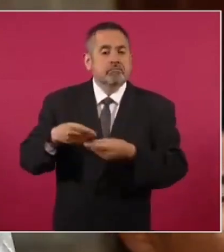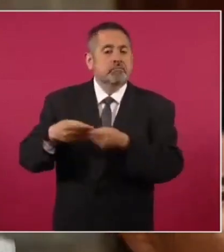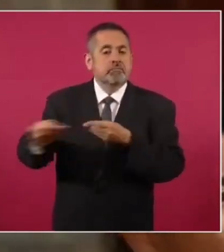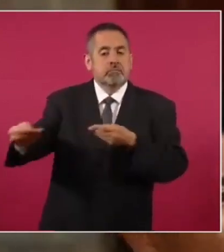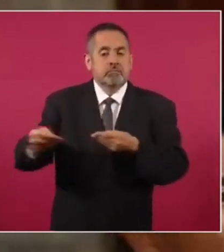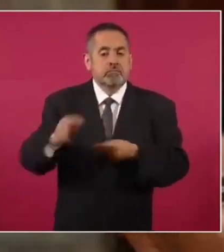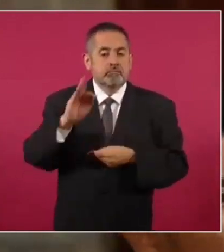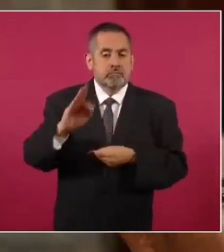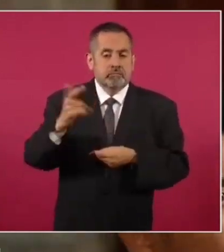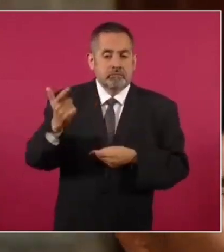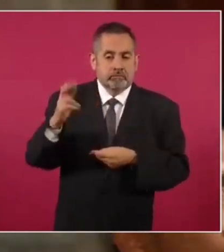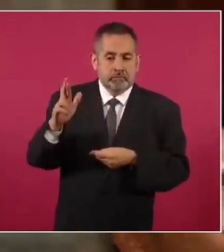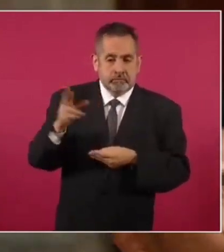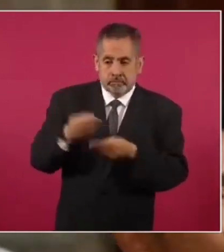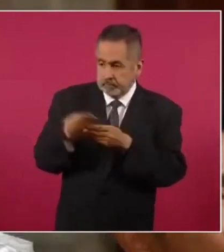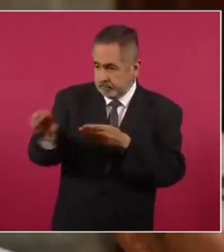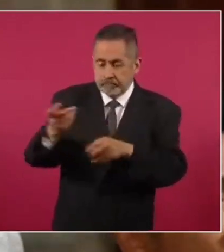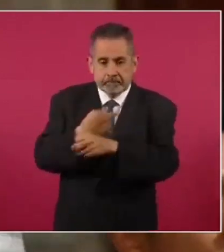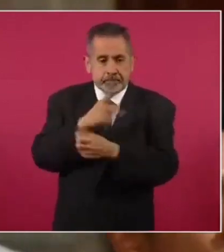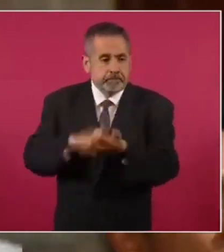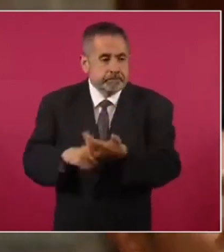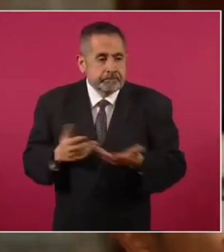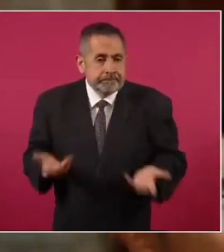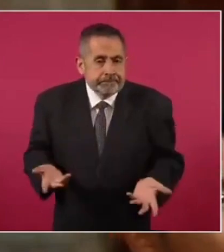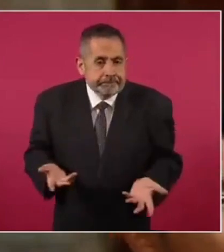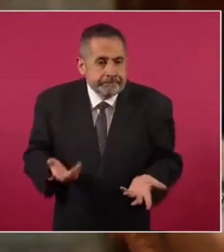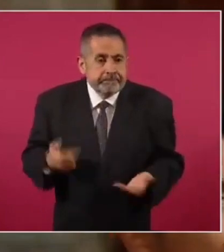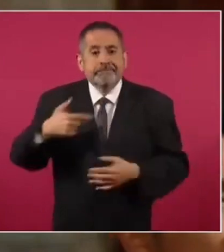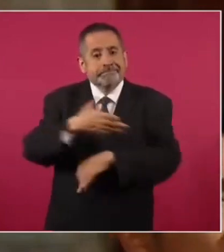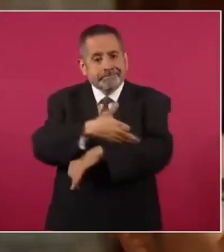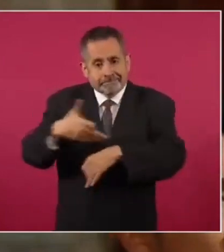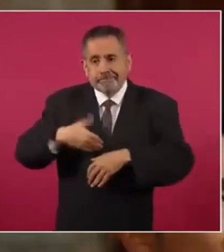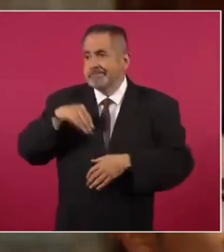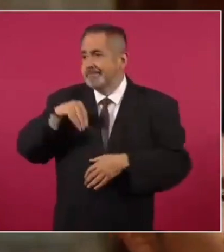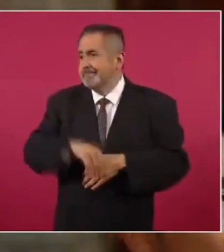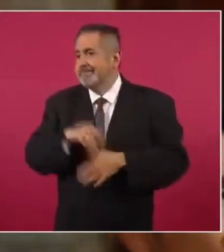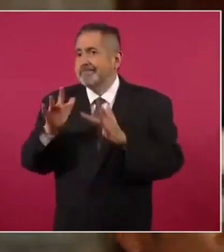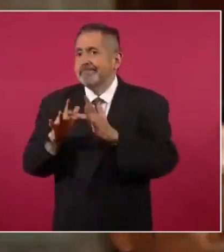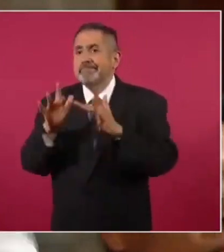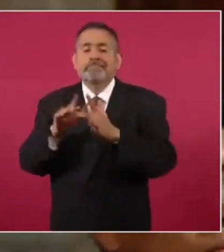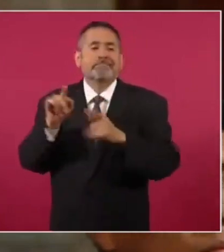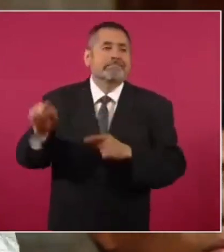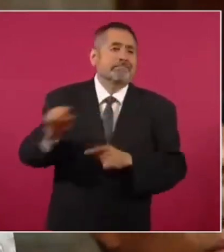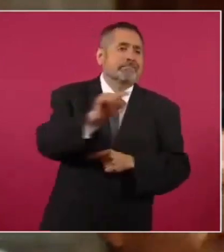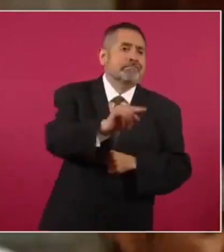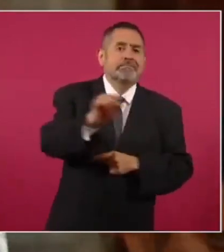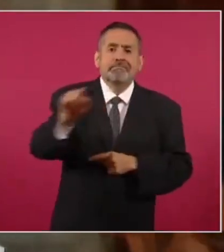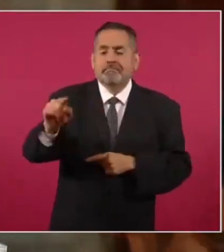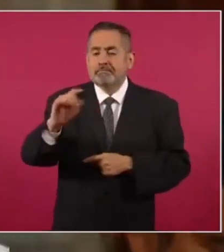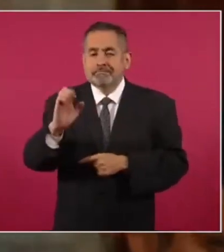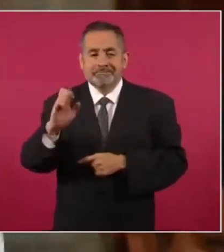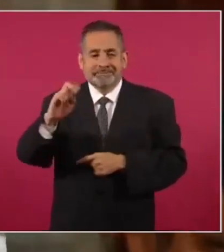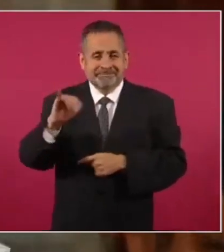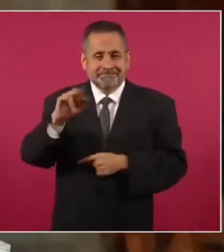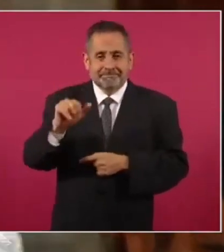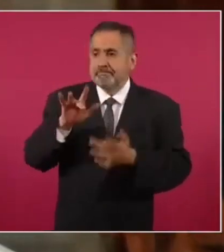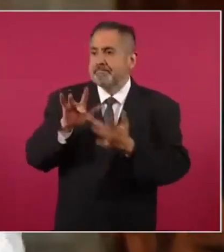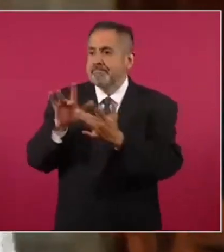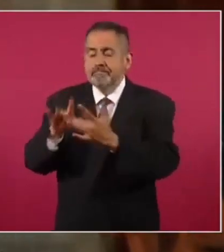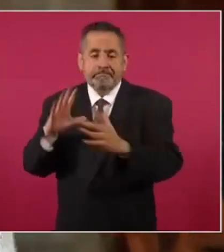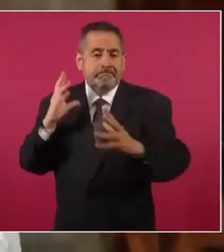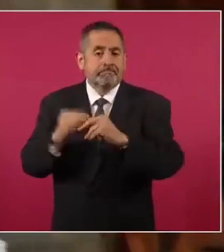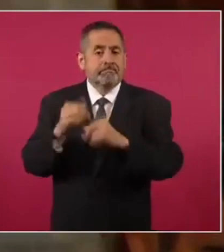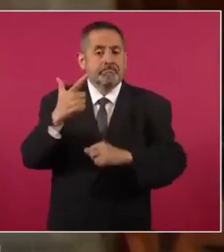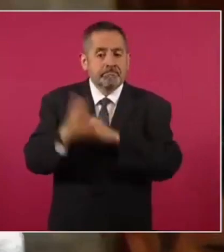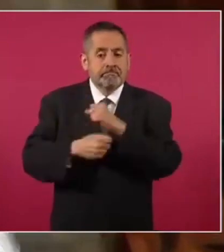la Fiscalía General de la República. Entonces han ido ellos buscando con Alejandro Encinas durante 7 años, ¿no?,